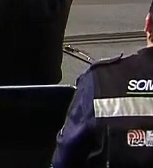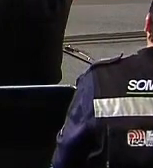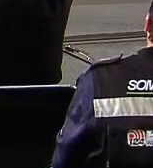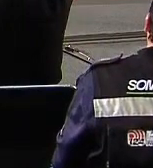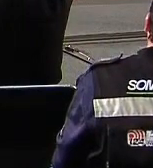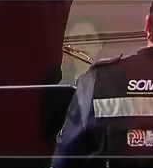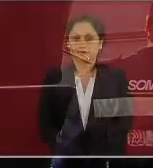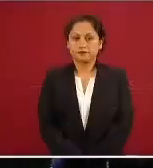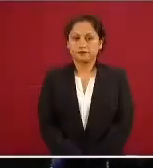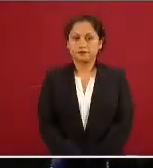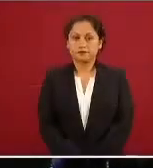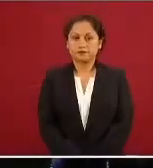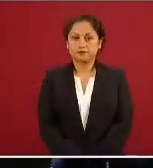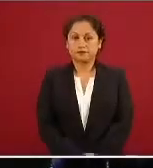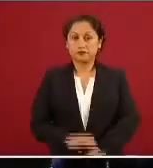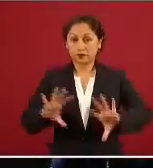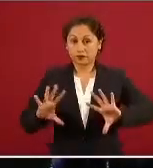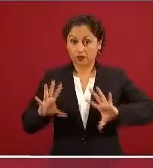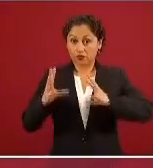deben,